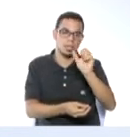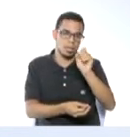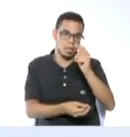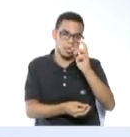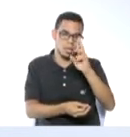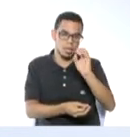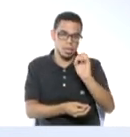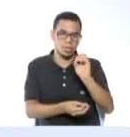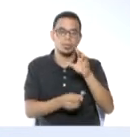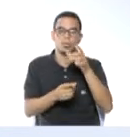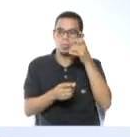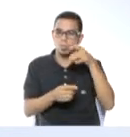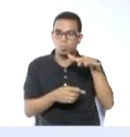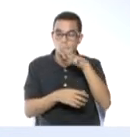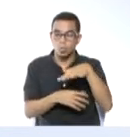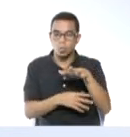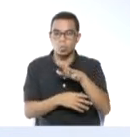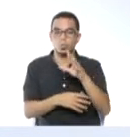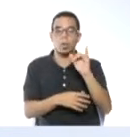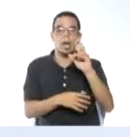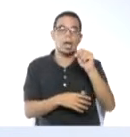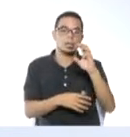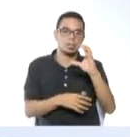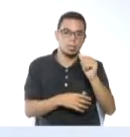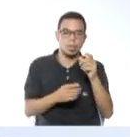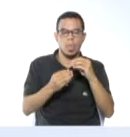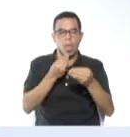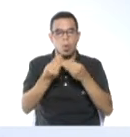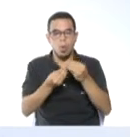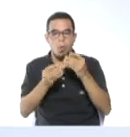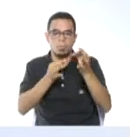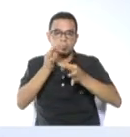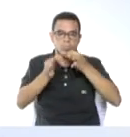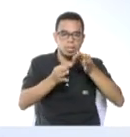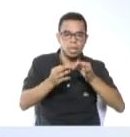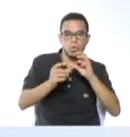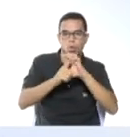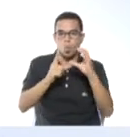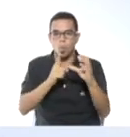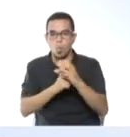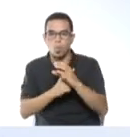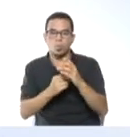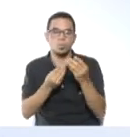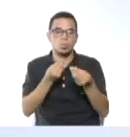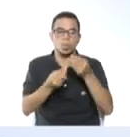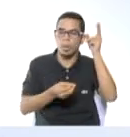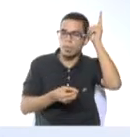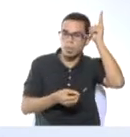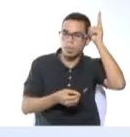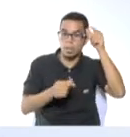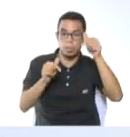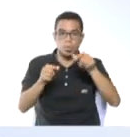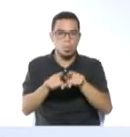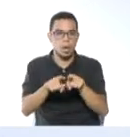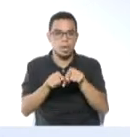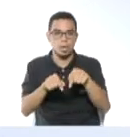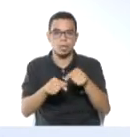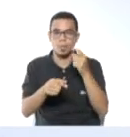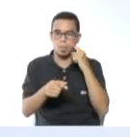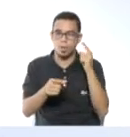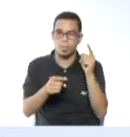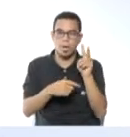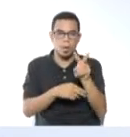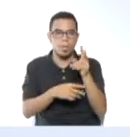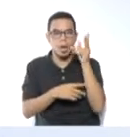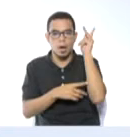su idioma ancestral y explicándonos un poco acerca de cómo es su educación también. Entonces, como estas serán todas las clases. Quédense viendo,